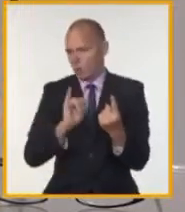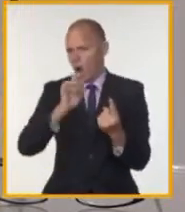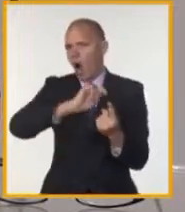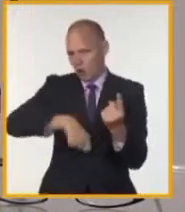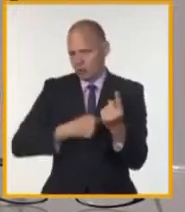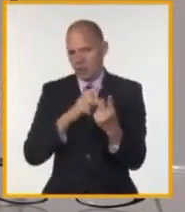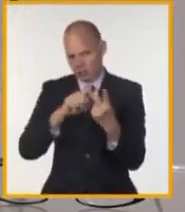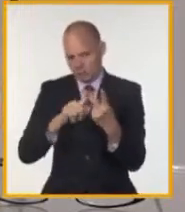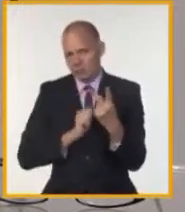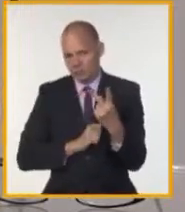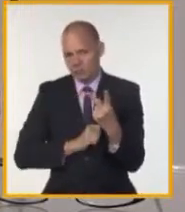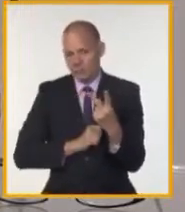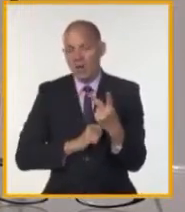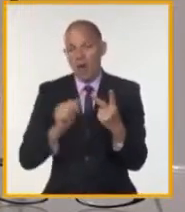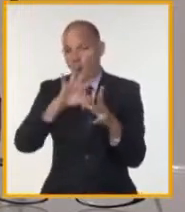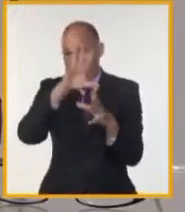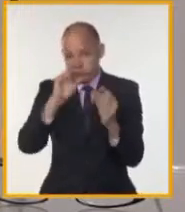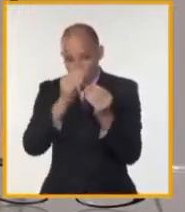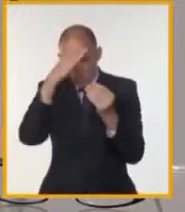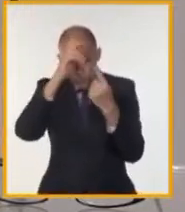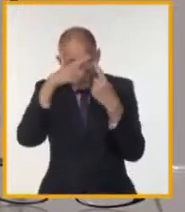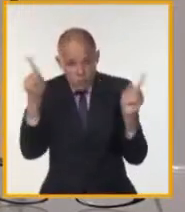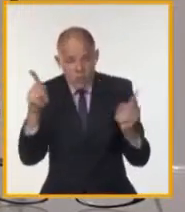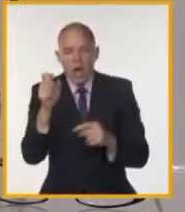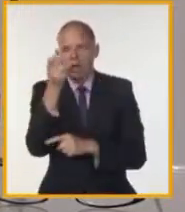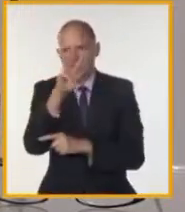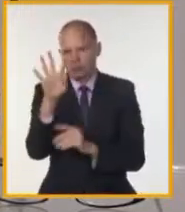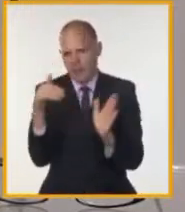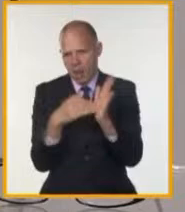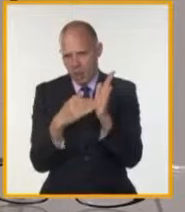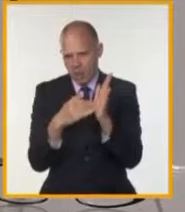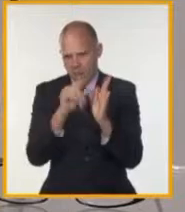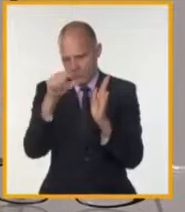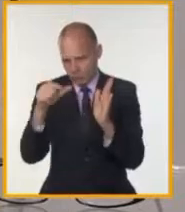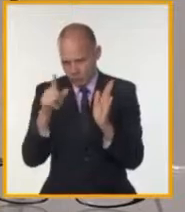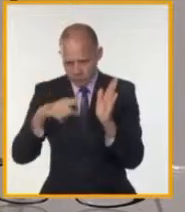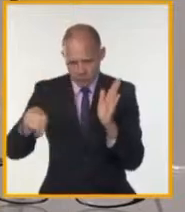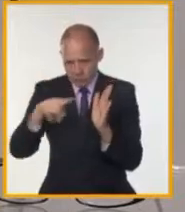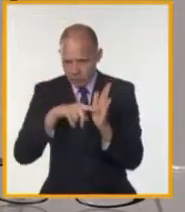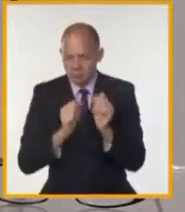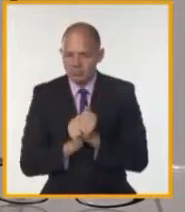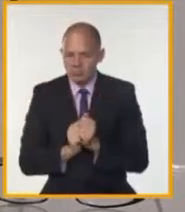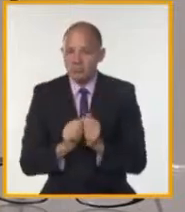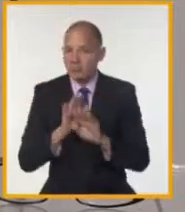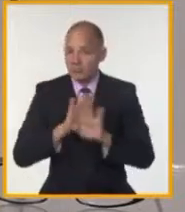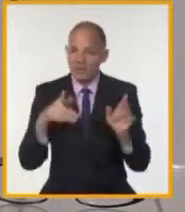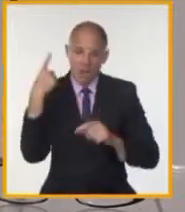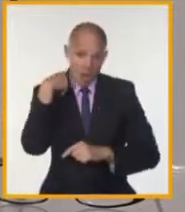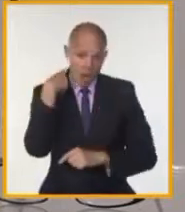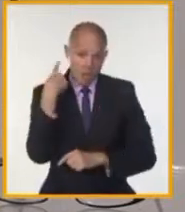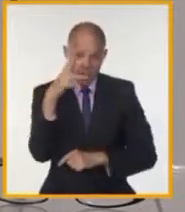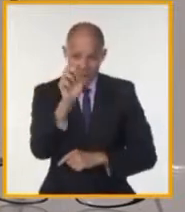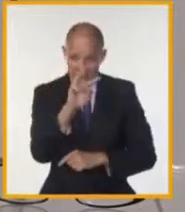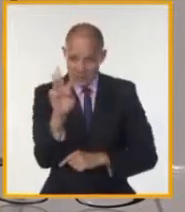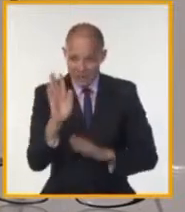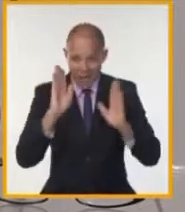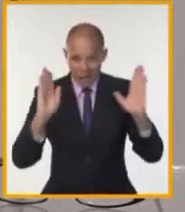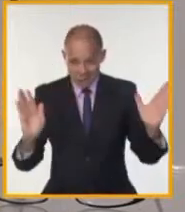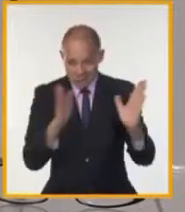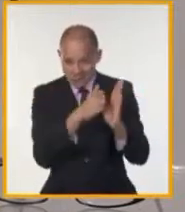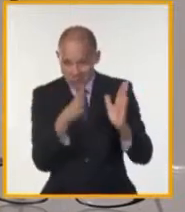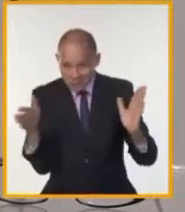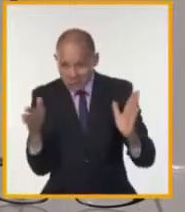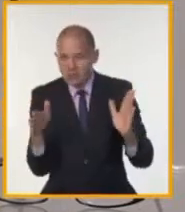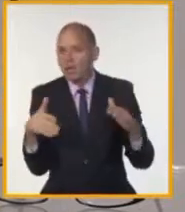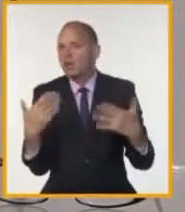se quedaron conformadas entonces en la unificación 60 agencias de taxi. De estas 60, en el mismo año 2023, lleva un proceso de reordenamiento